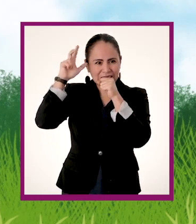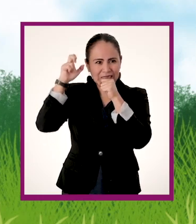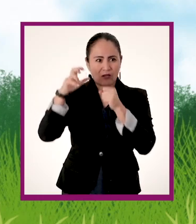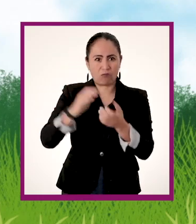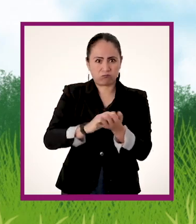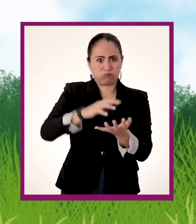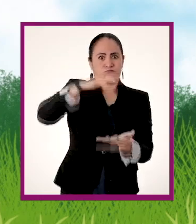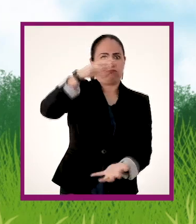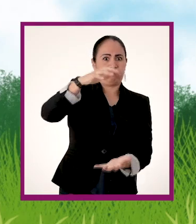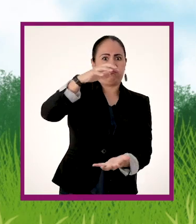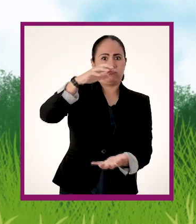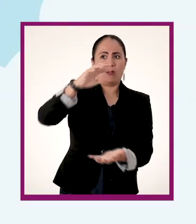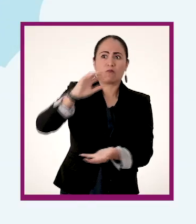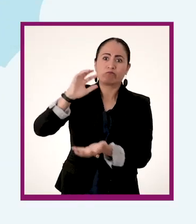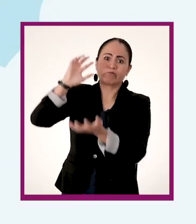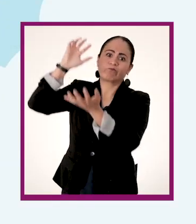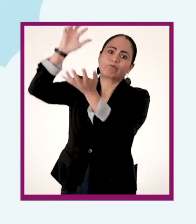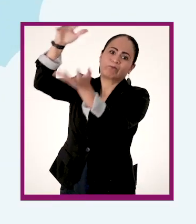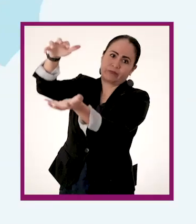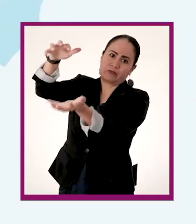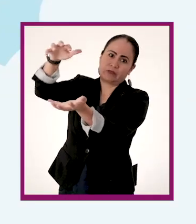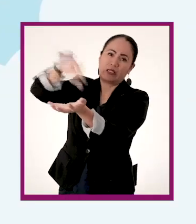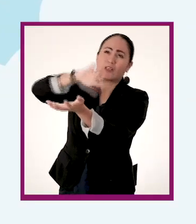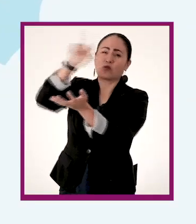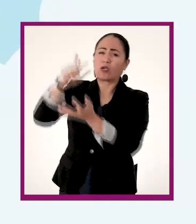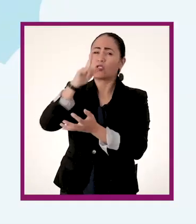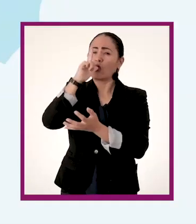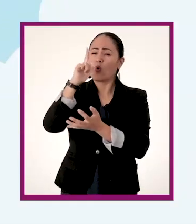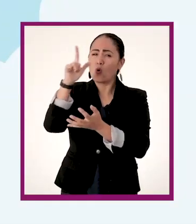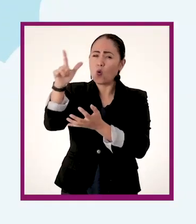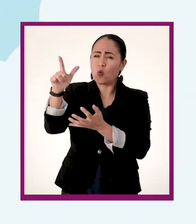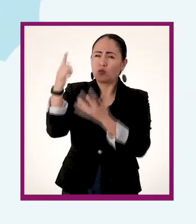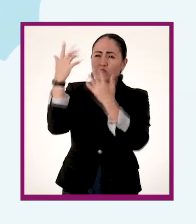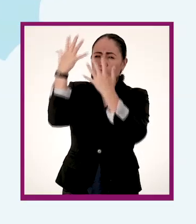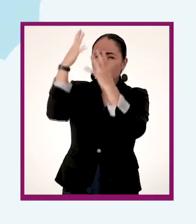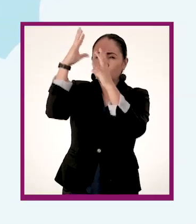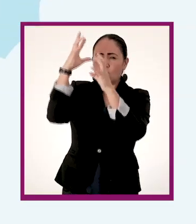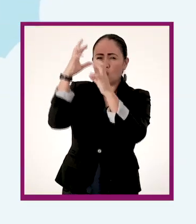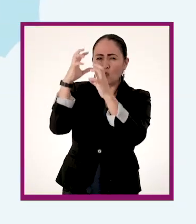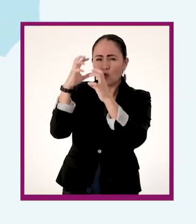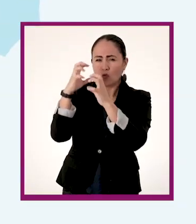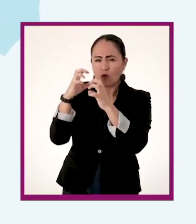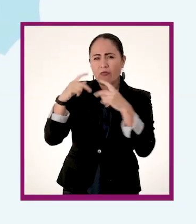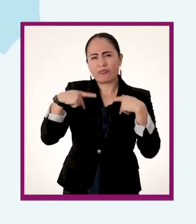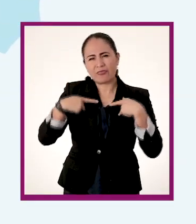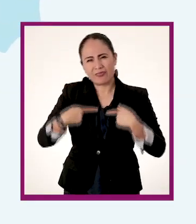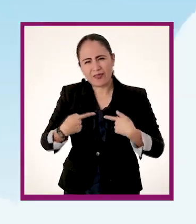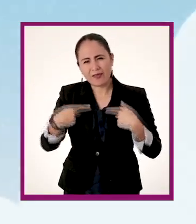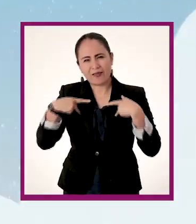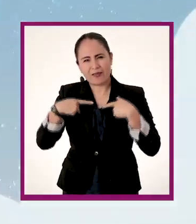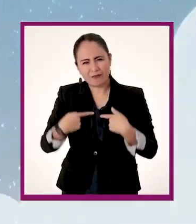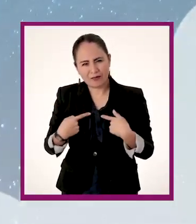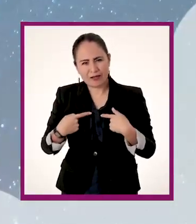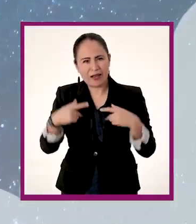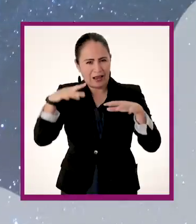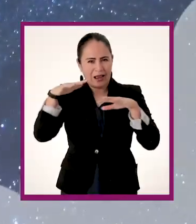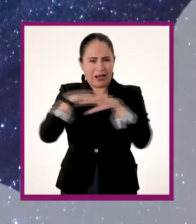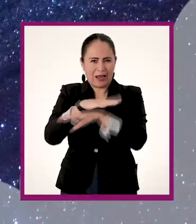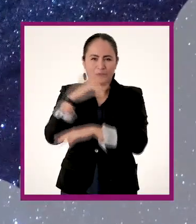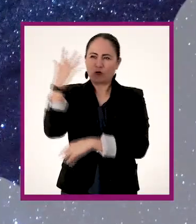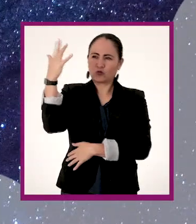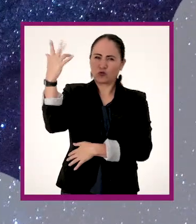conejo y le dio, lo que dice el mito, un conejazo a uno de estos soles, y esto debilitó su luz